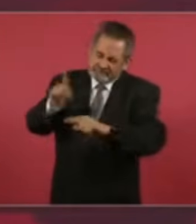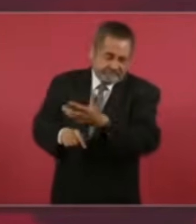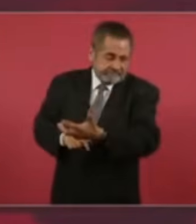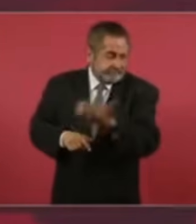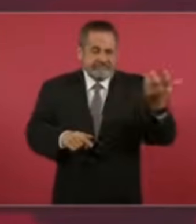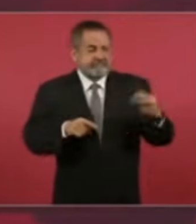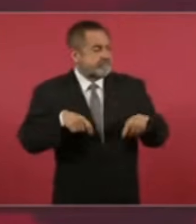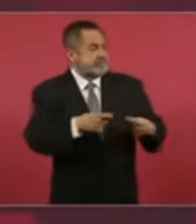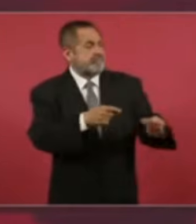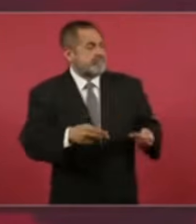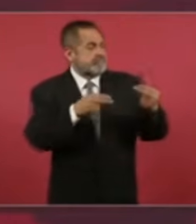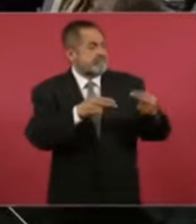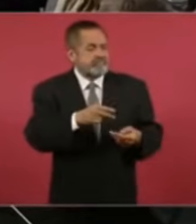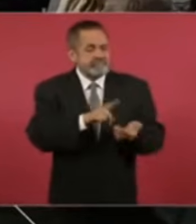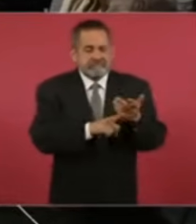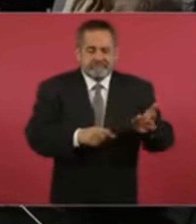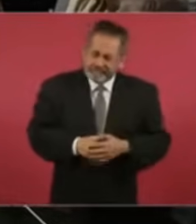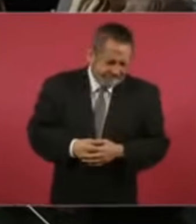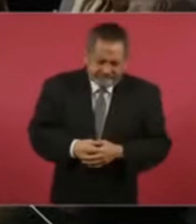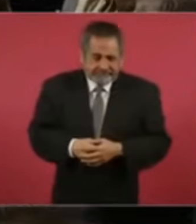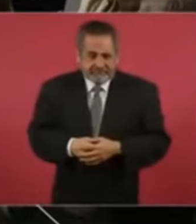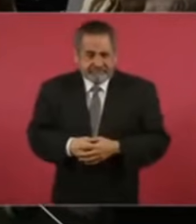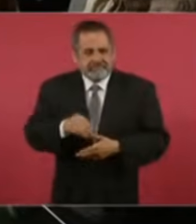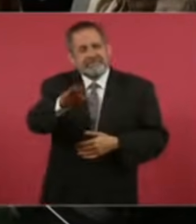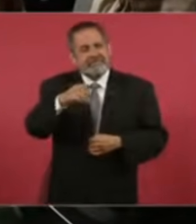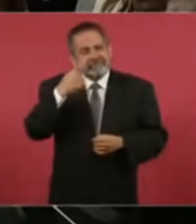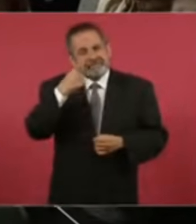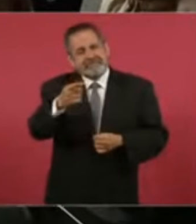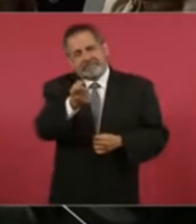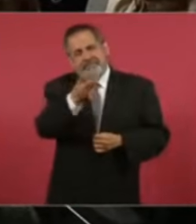Y ahora que sale lo de Argentina, pues algunos